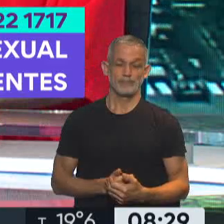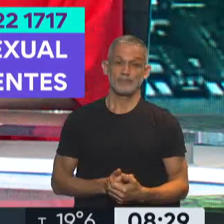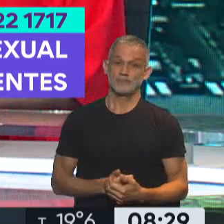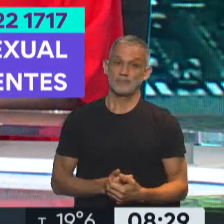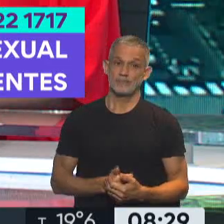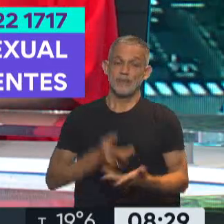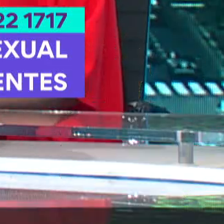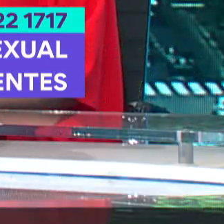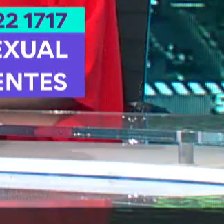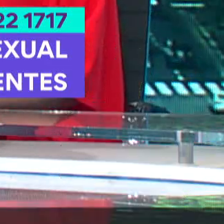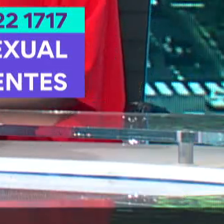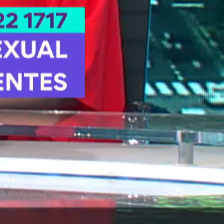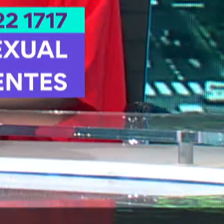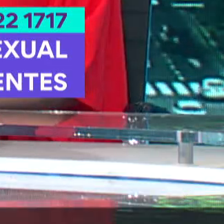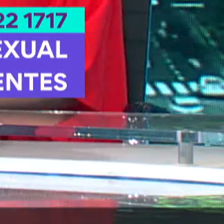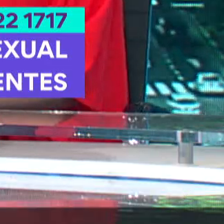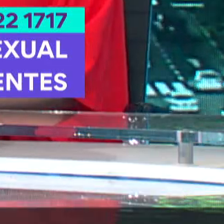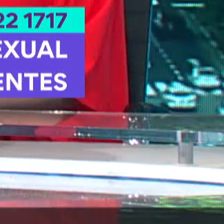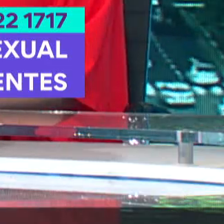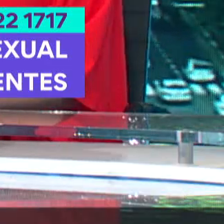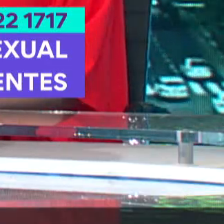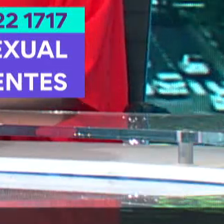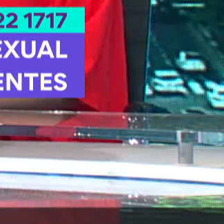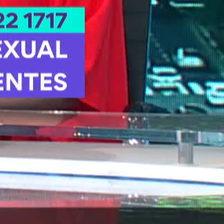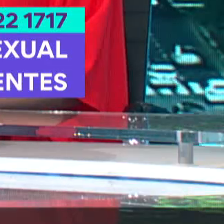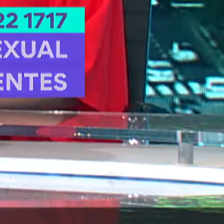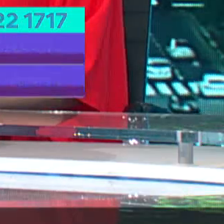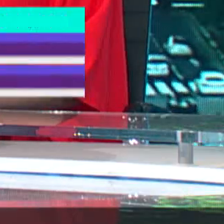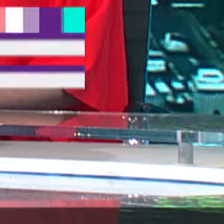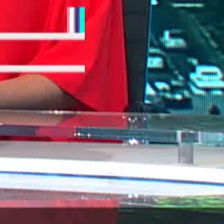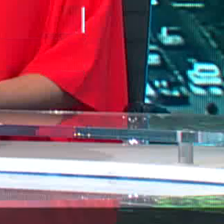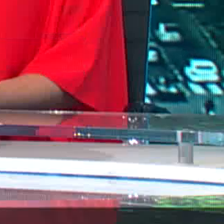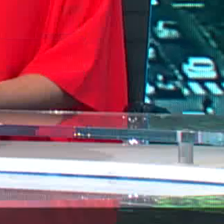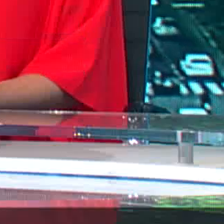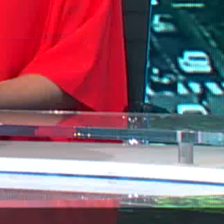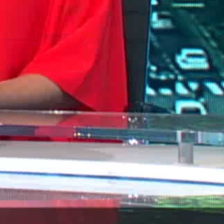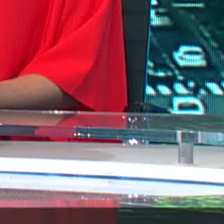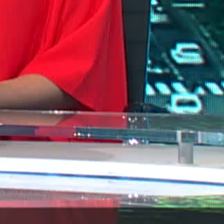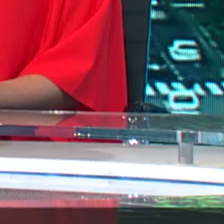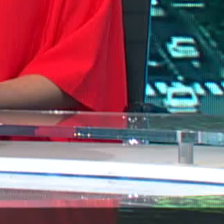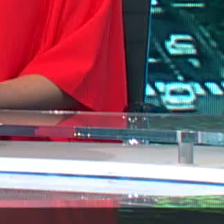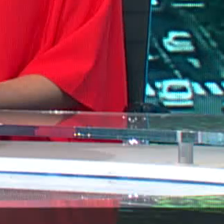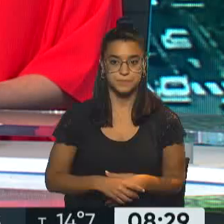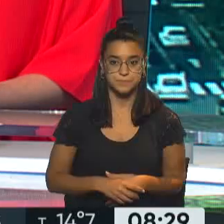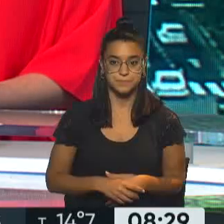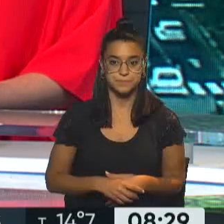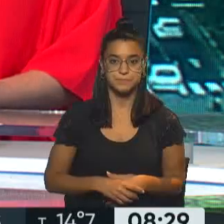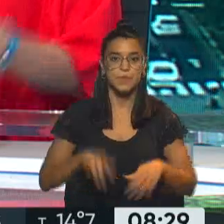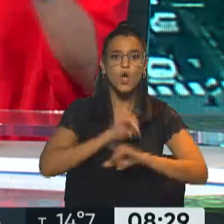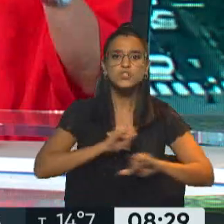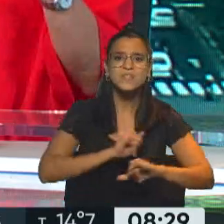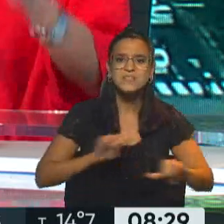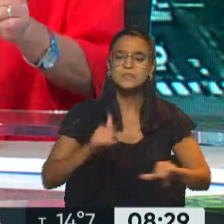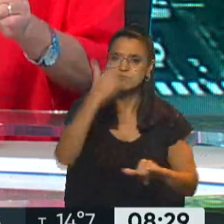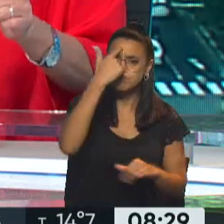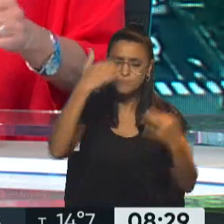pero bien si luego se está hablando de las aventuras campaña muy importante que tiene que ver entre otras cuestiones con la concientización en la república argentina